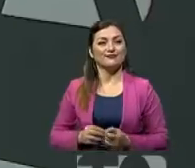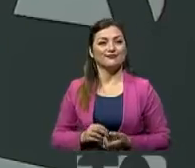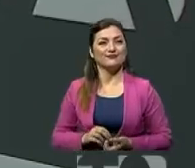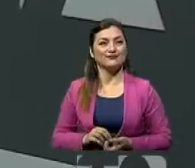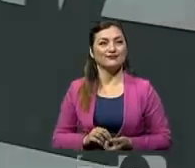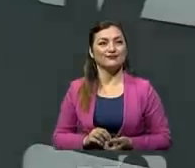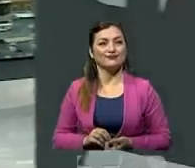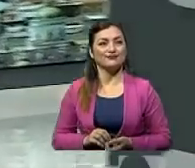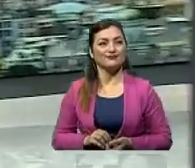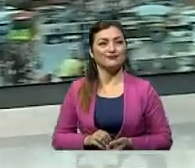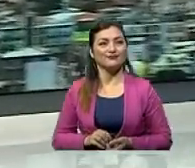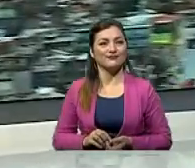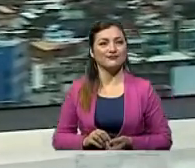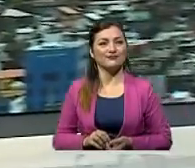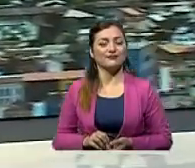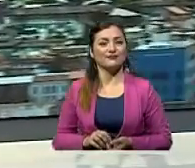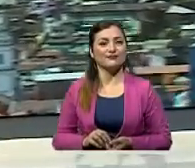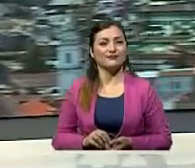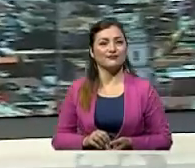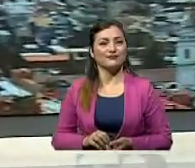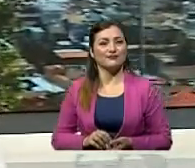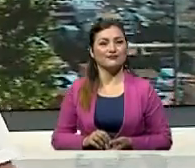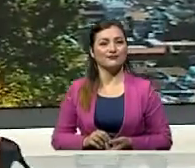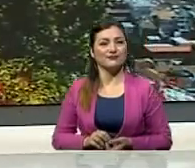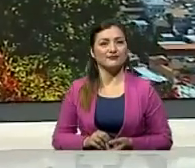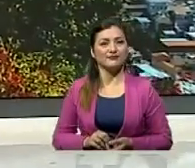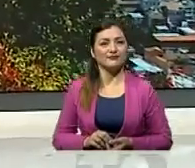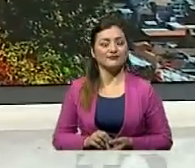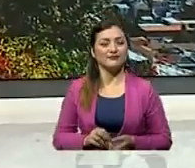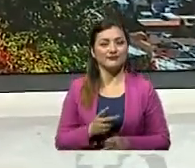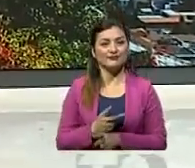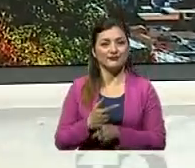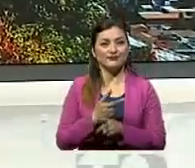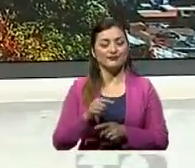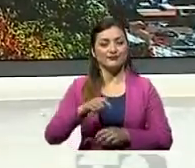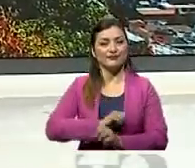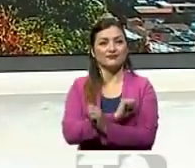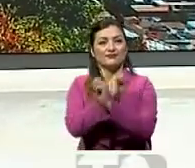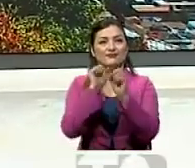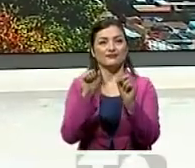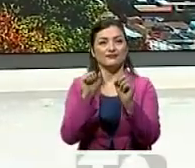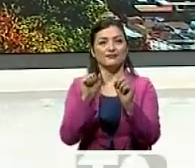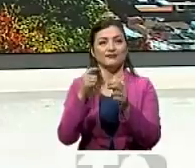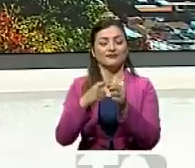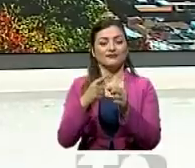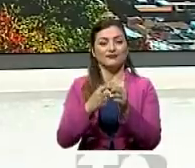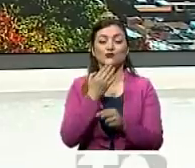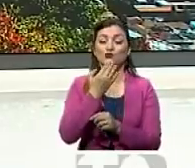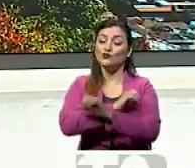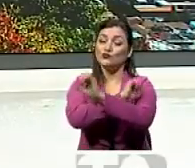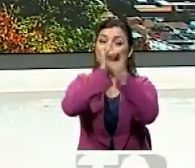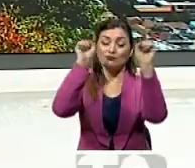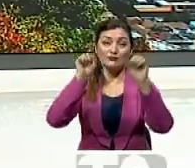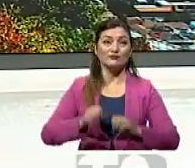puntos del país. Tomen las debidas precauciones en esta mañana. ¿Qué pasa en la carita de Dios? ¿Cómo amanece nuestro Quito? Ya lo